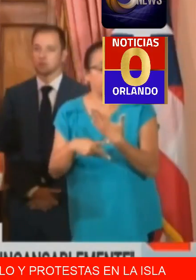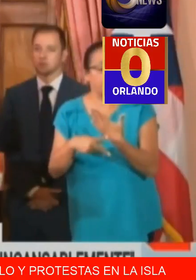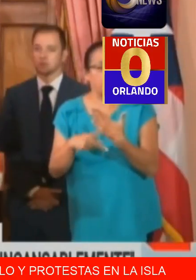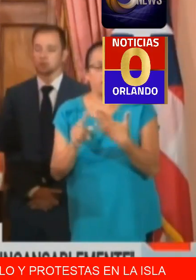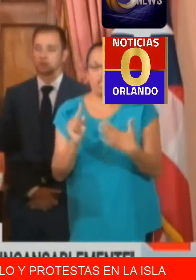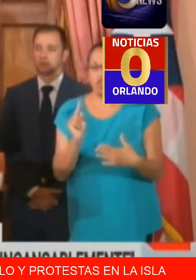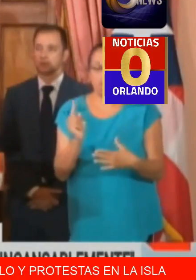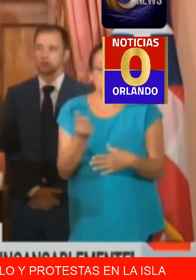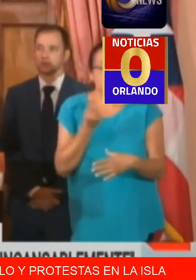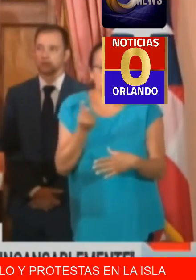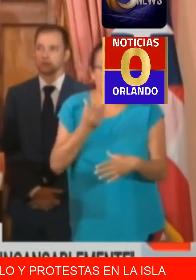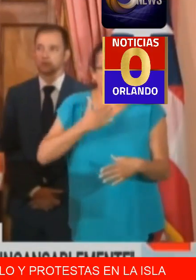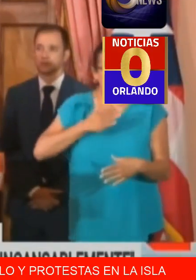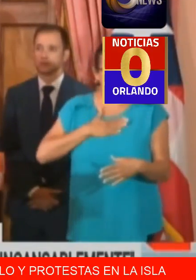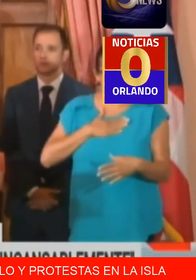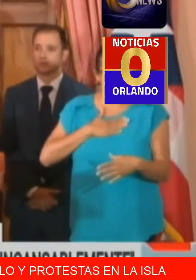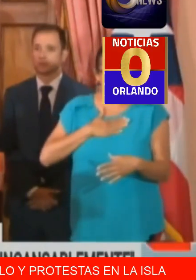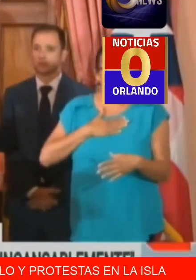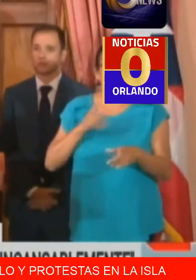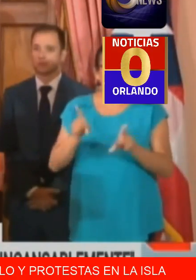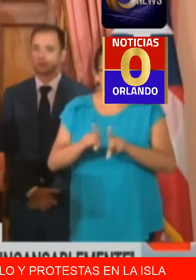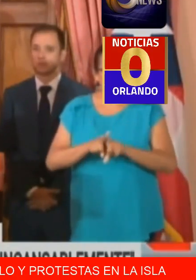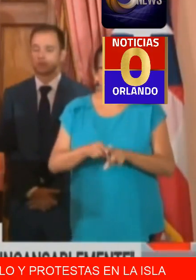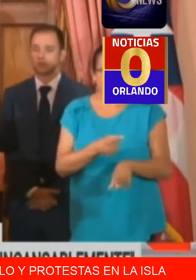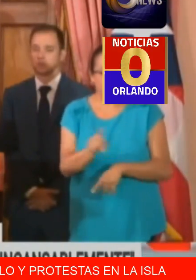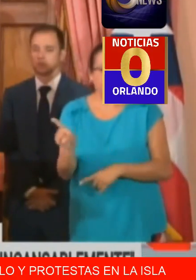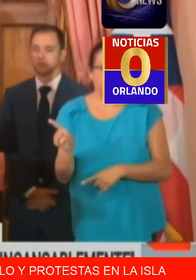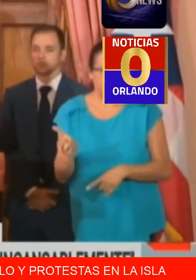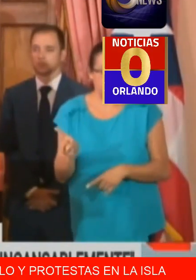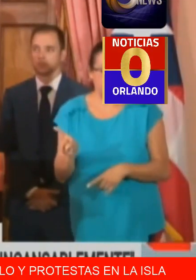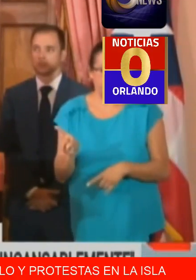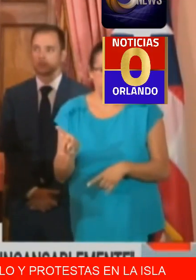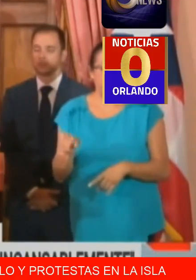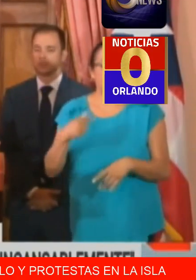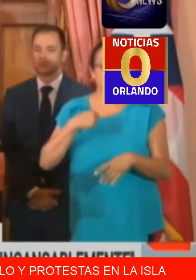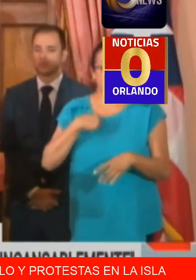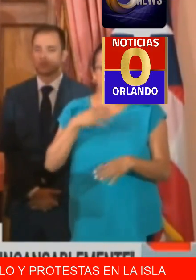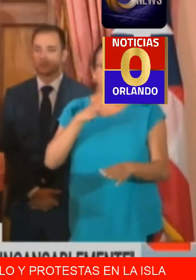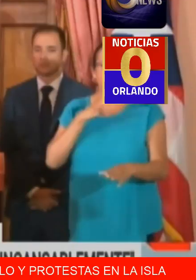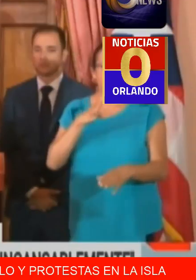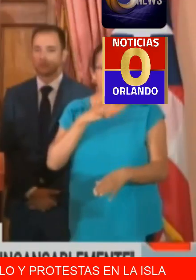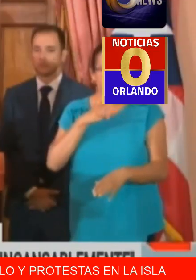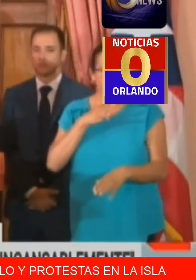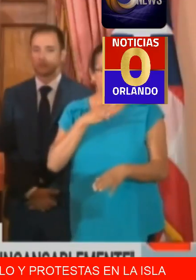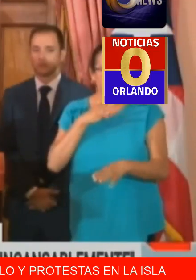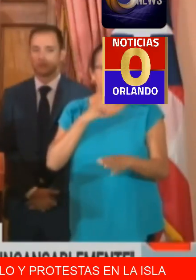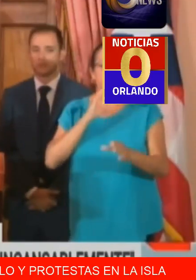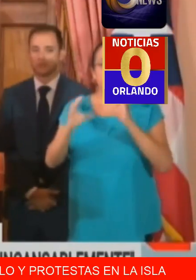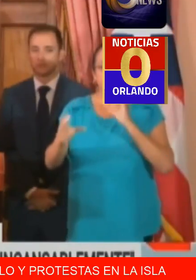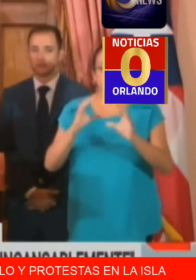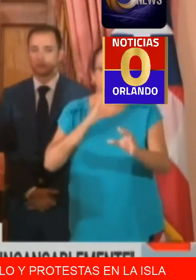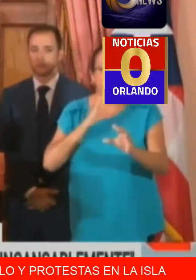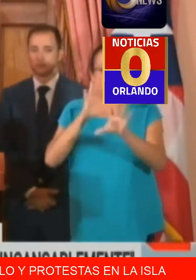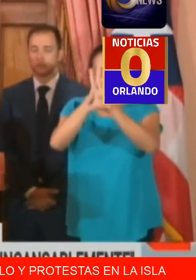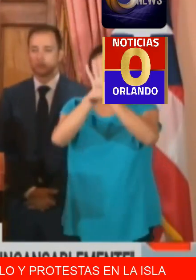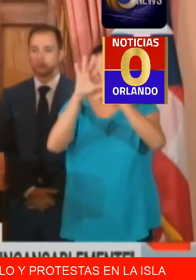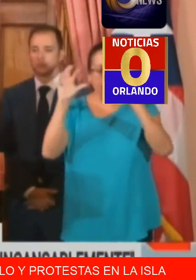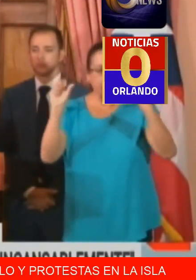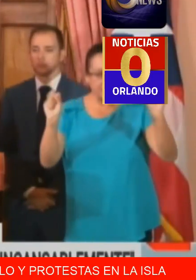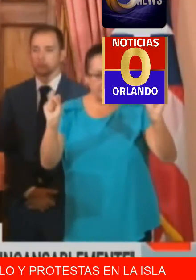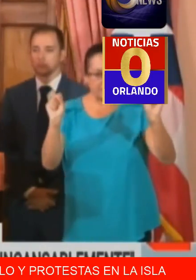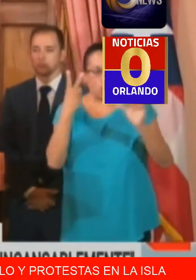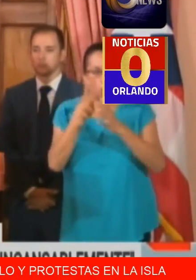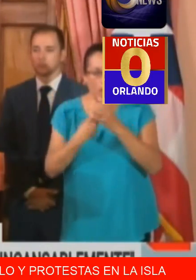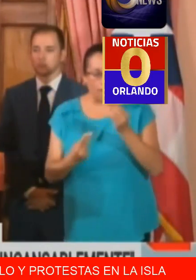mío, es también de ellos. Y yo estaré hablando, y me he comunicado con los presidentes, lo digo así, ¿verdad? Yo les